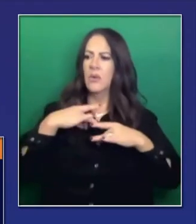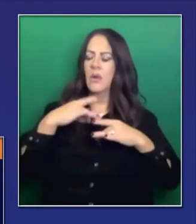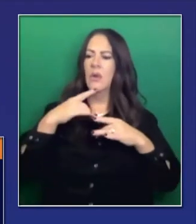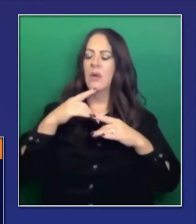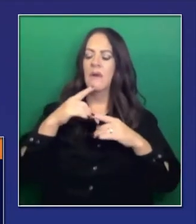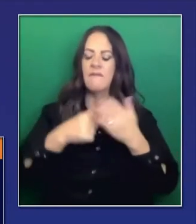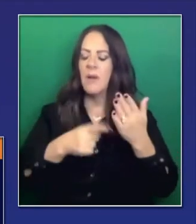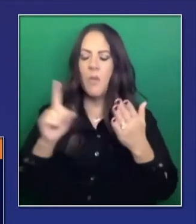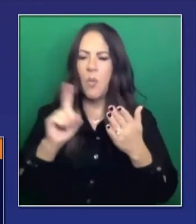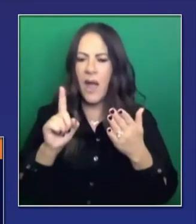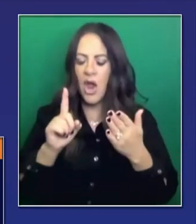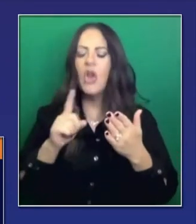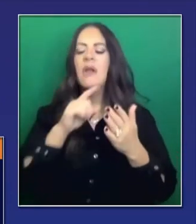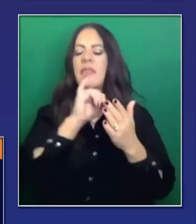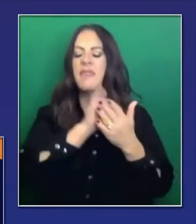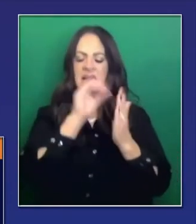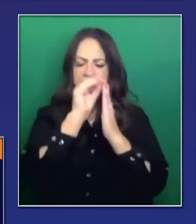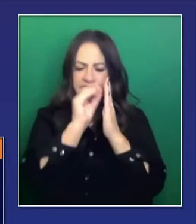concentrándonos en